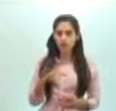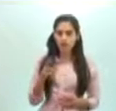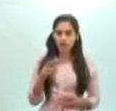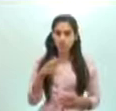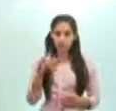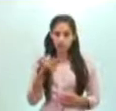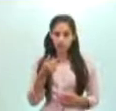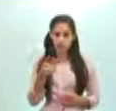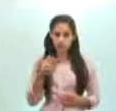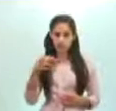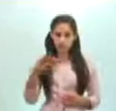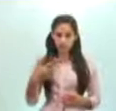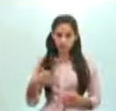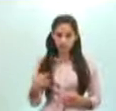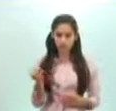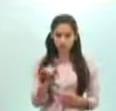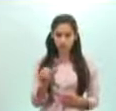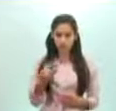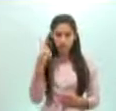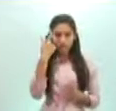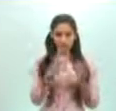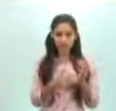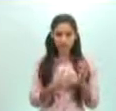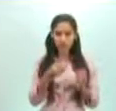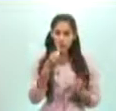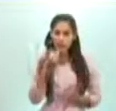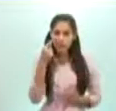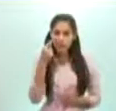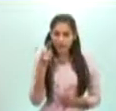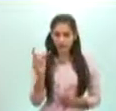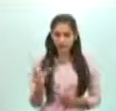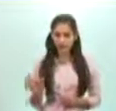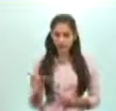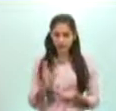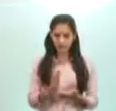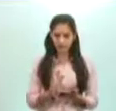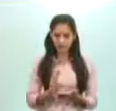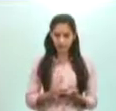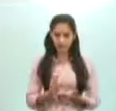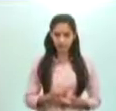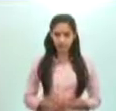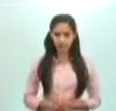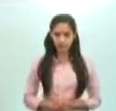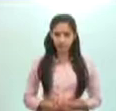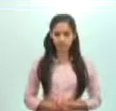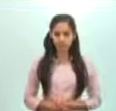que podrán apreciar en los poemas que aparecen en su libro de texto.